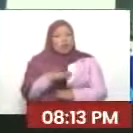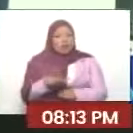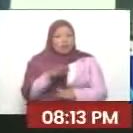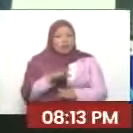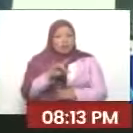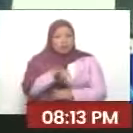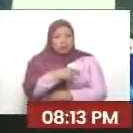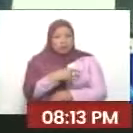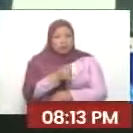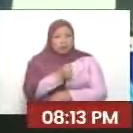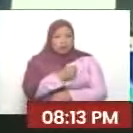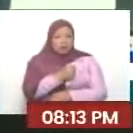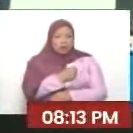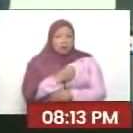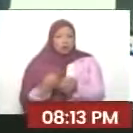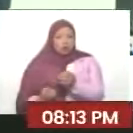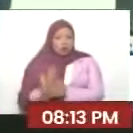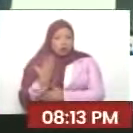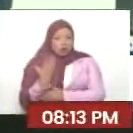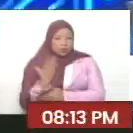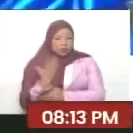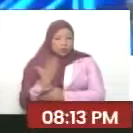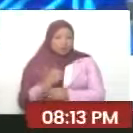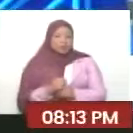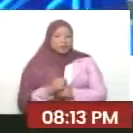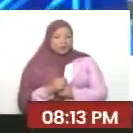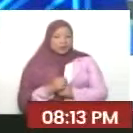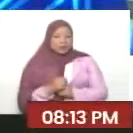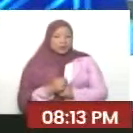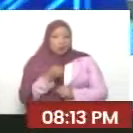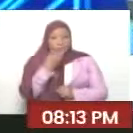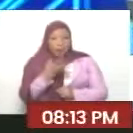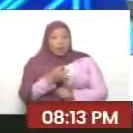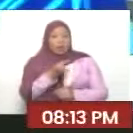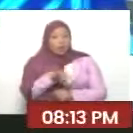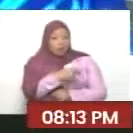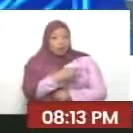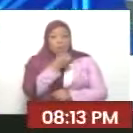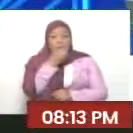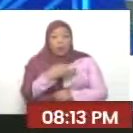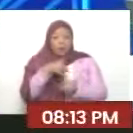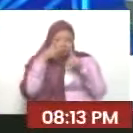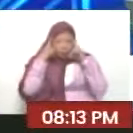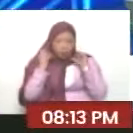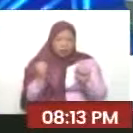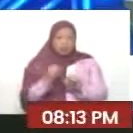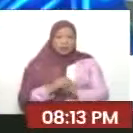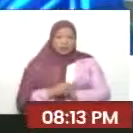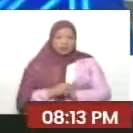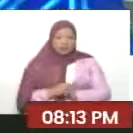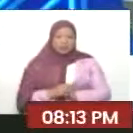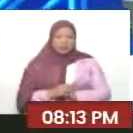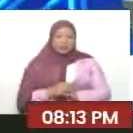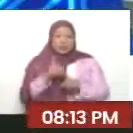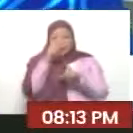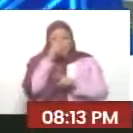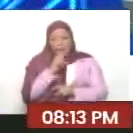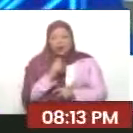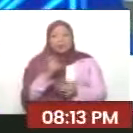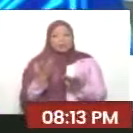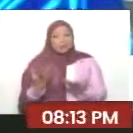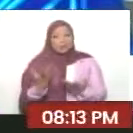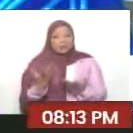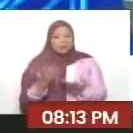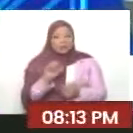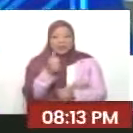la Universidad Católica Santa Rosa. ¿Verdad? Sí. Santa Rosa. Buena universidad, ¿verdad? Así es, presidente. Excelente. ¿Y estás cuántos años ya ejerciendo el